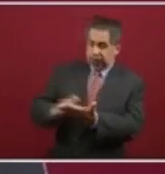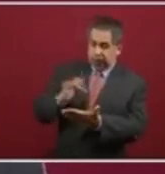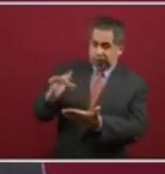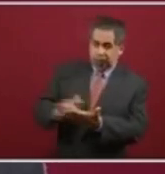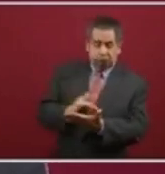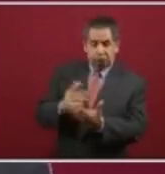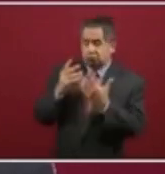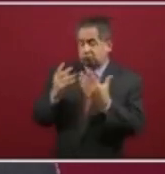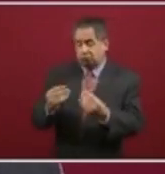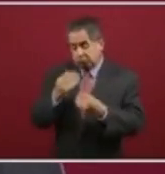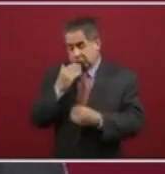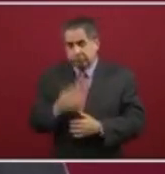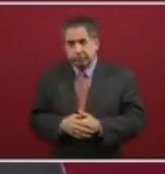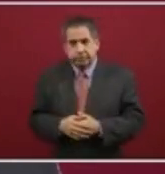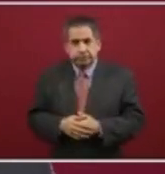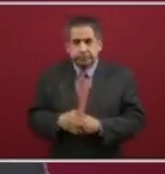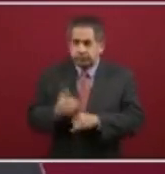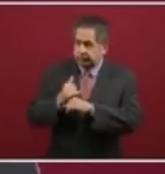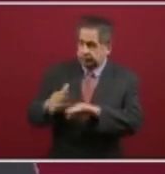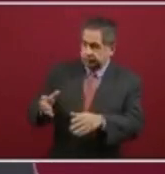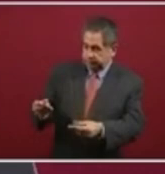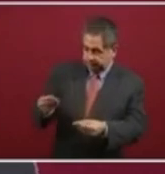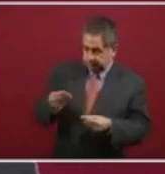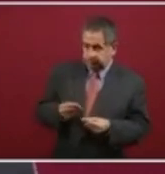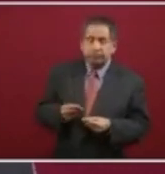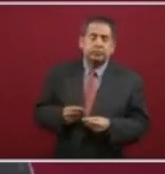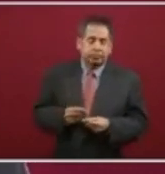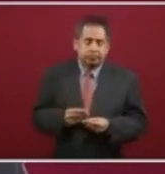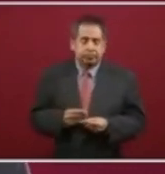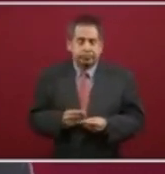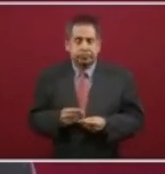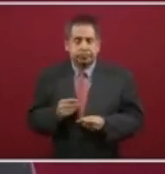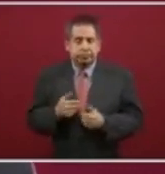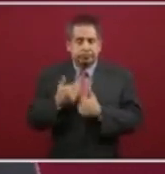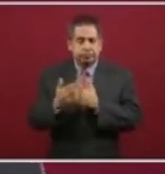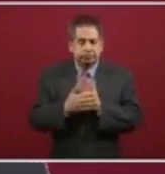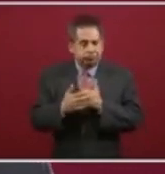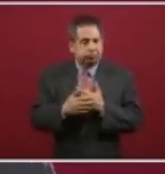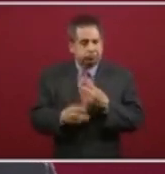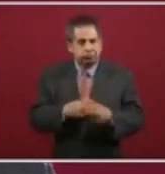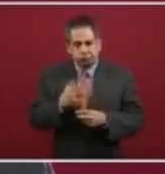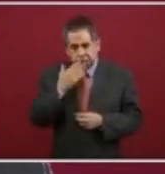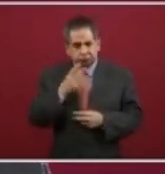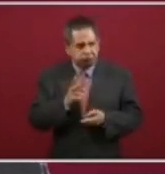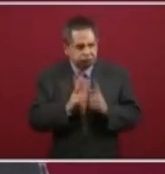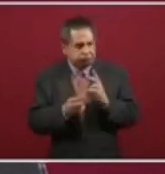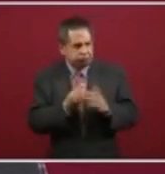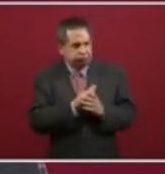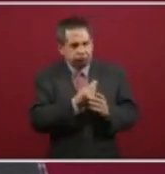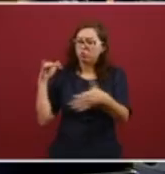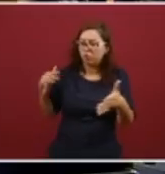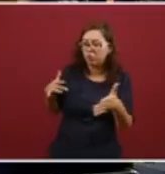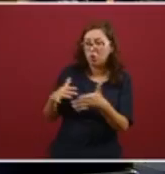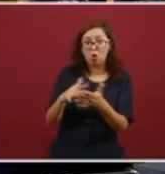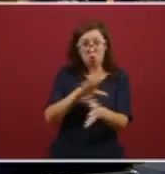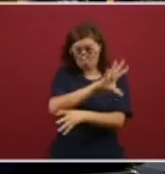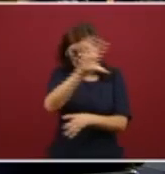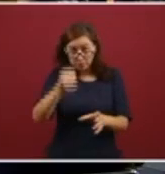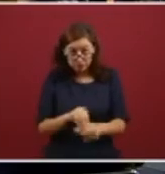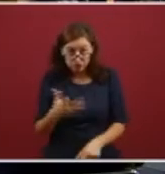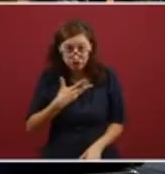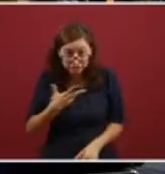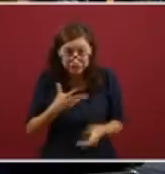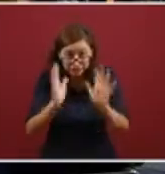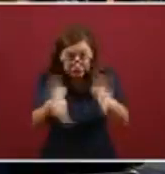asunto tengo información que van bien las pláticas muy bien